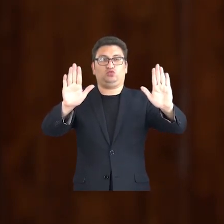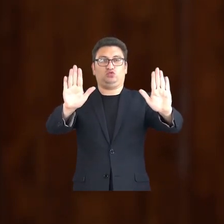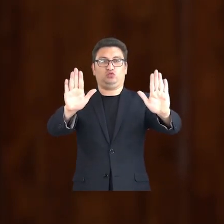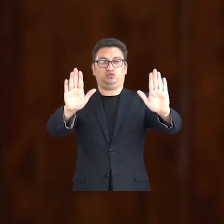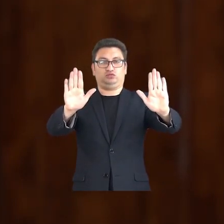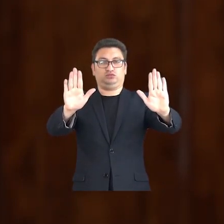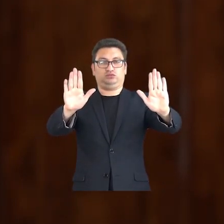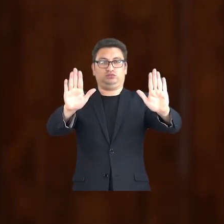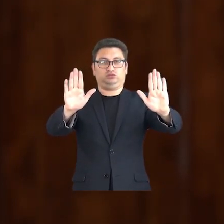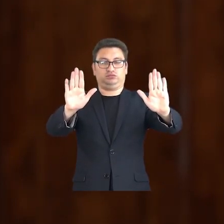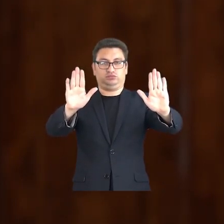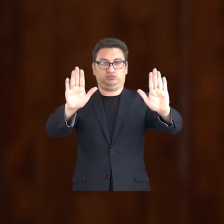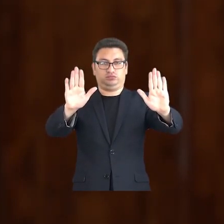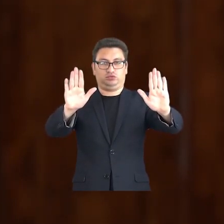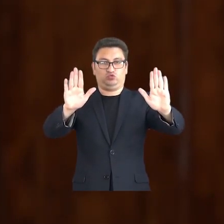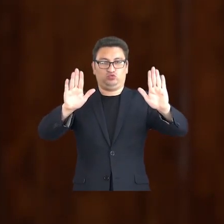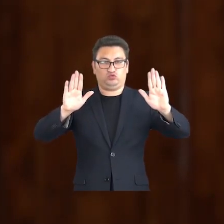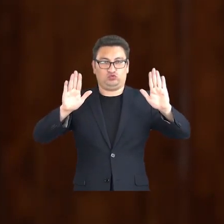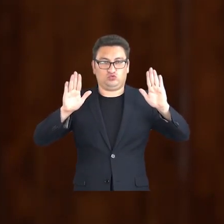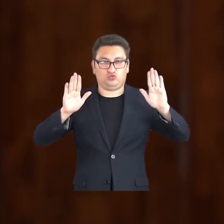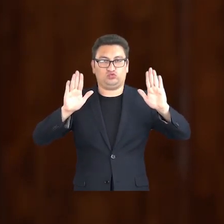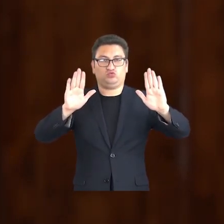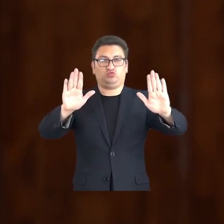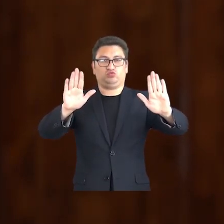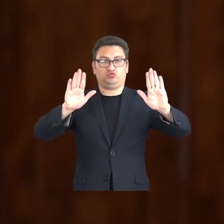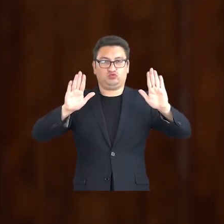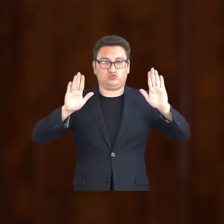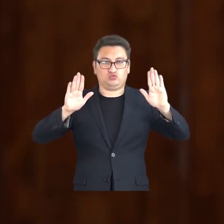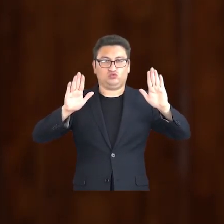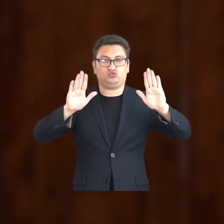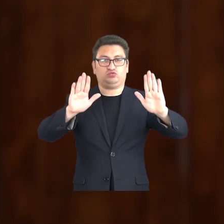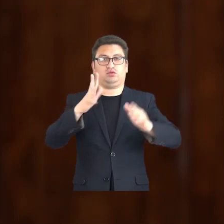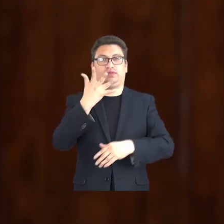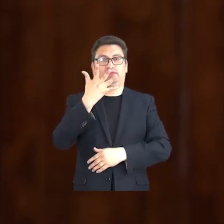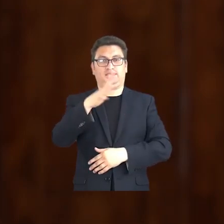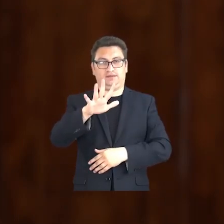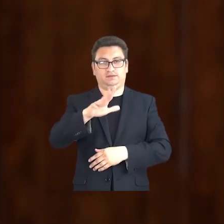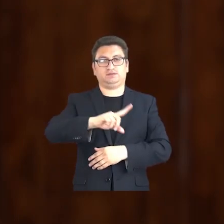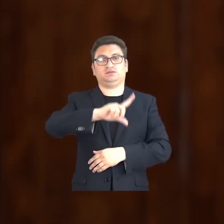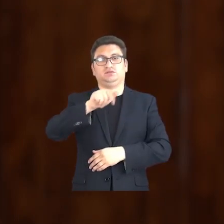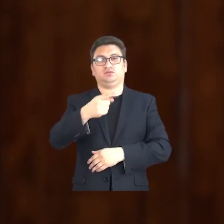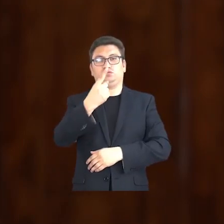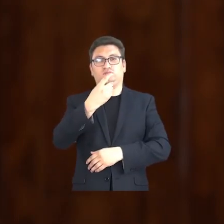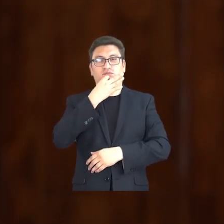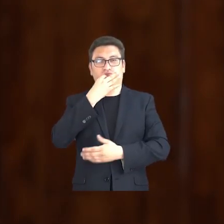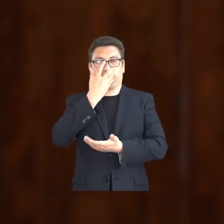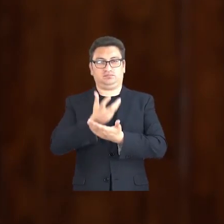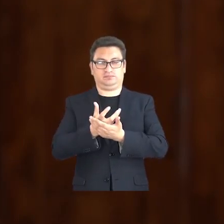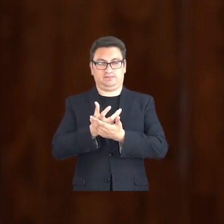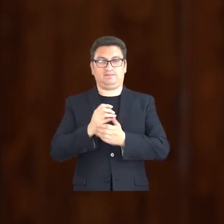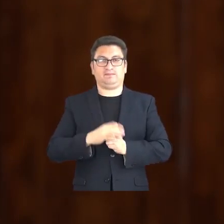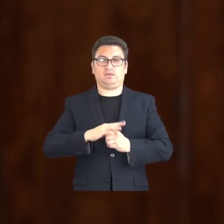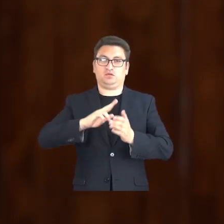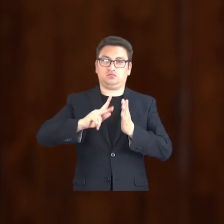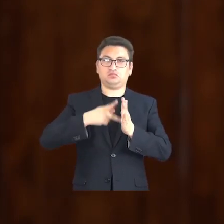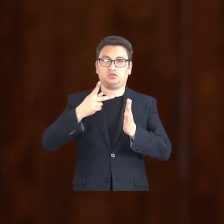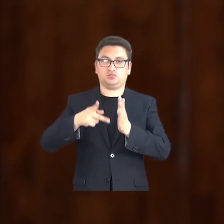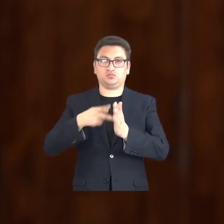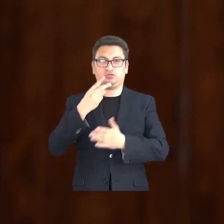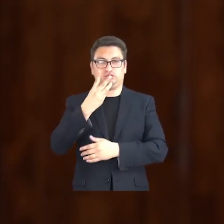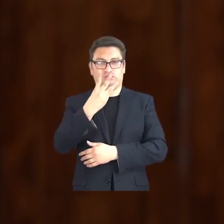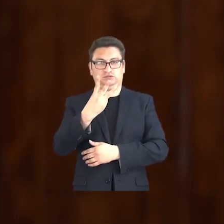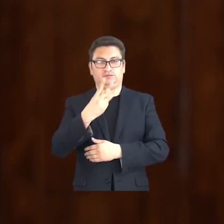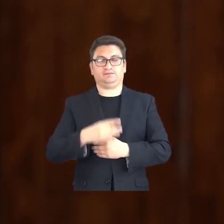empuja suavemente tu cuerpo hasta que tus brazos estén rectos. Realiza 10 repeticiones del movimiento por un minuto